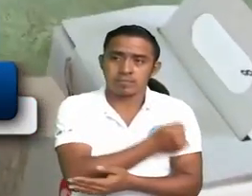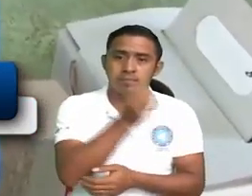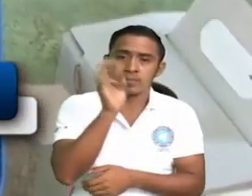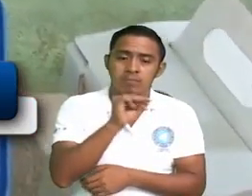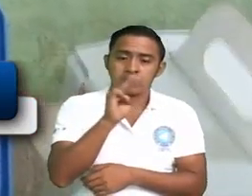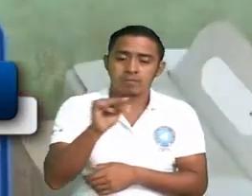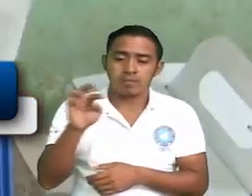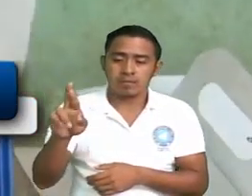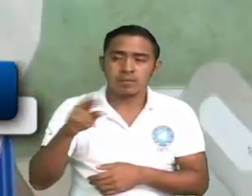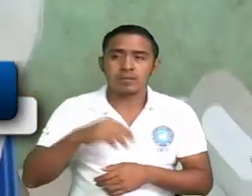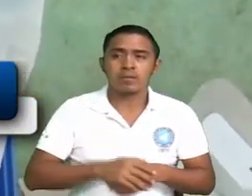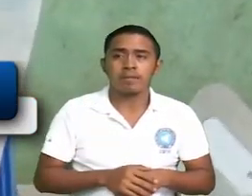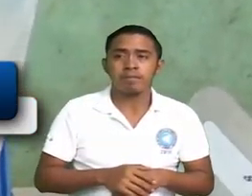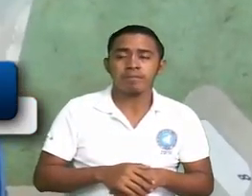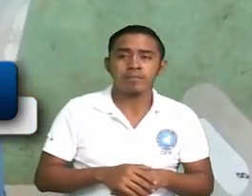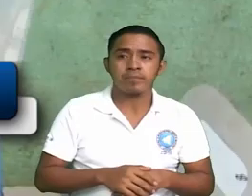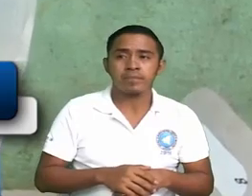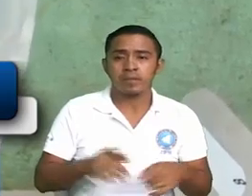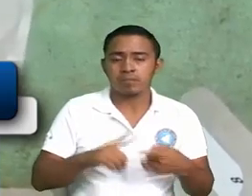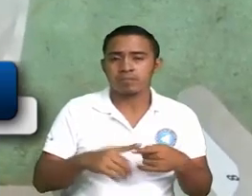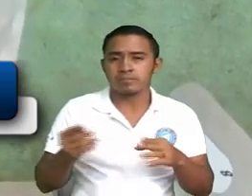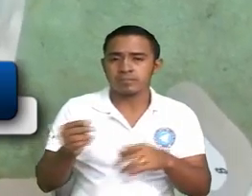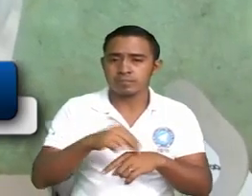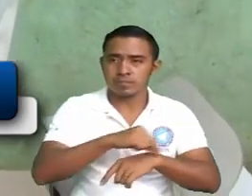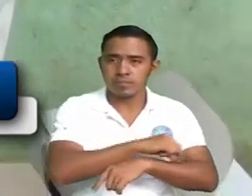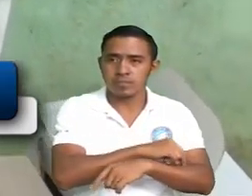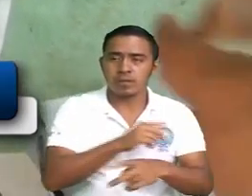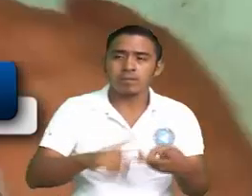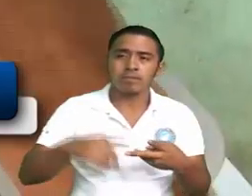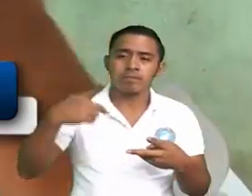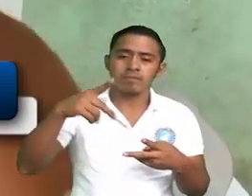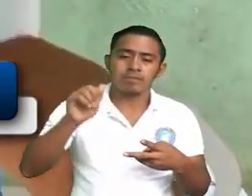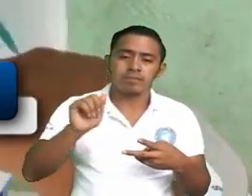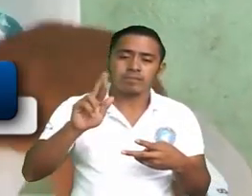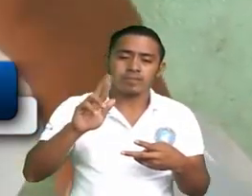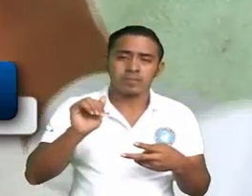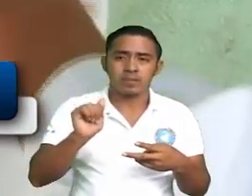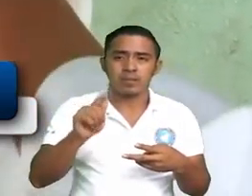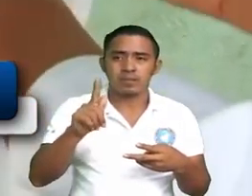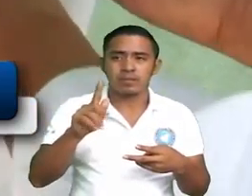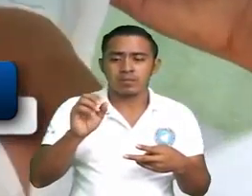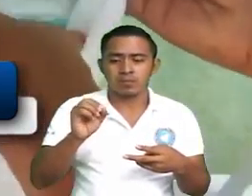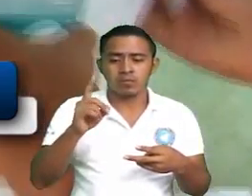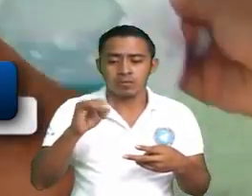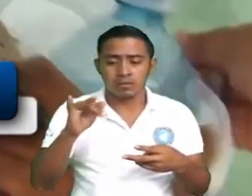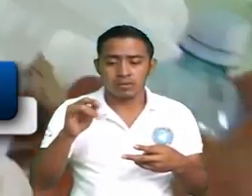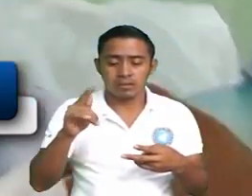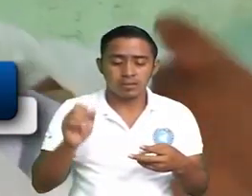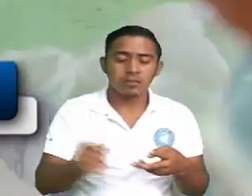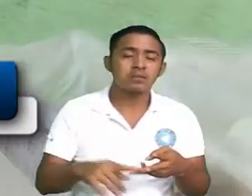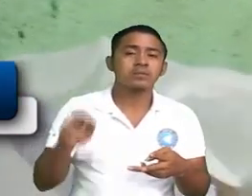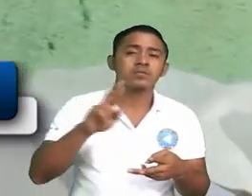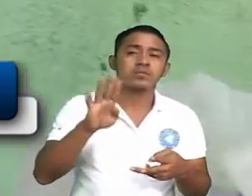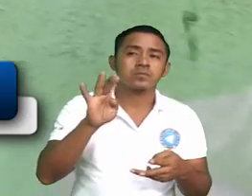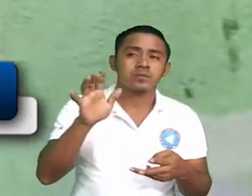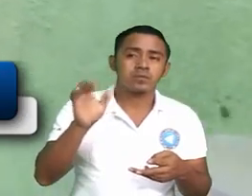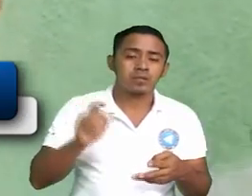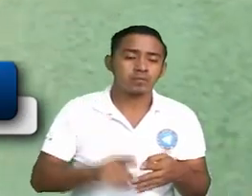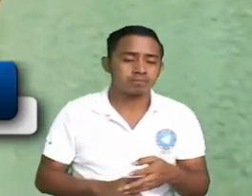MMR, que era la que nos cubría contra sarampión, parotiditis, ¿verdad? Y rubiola. Entonces, en este caso,